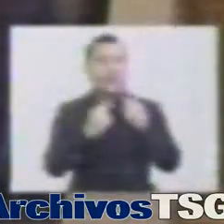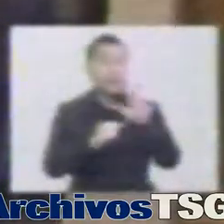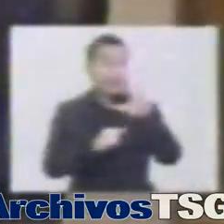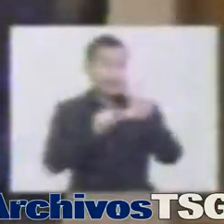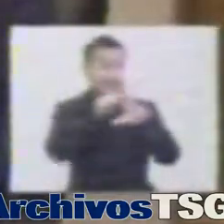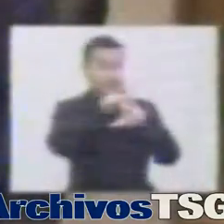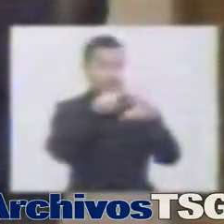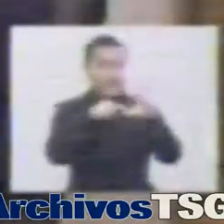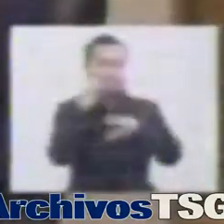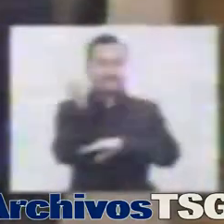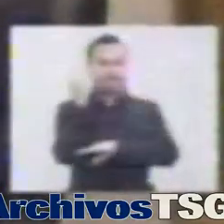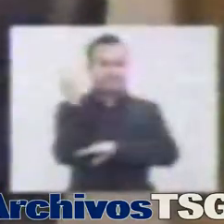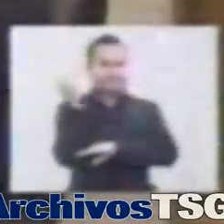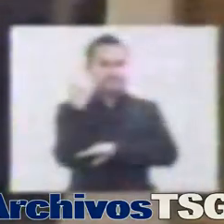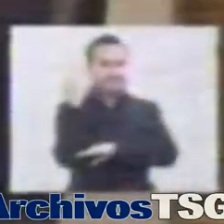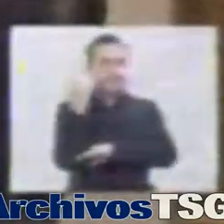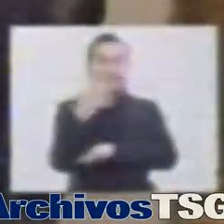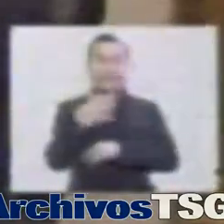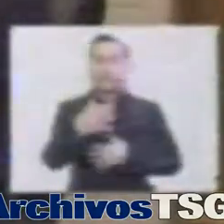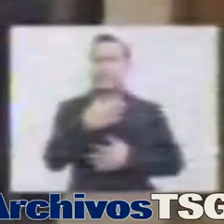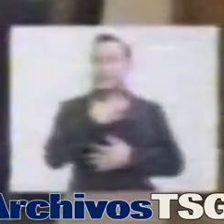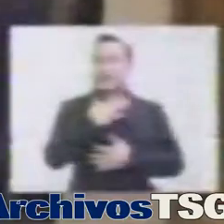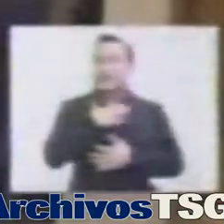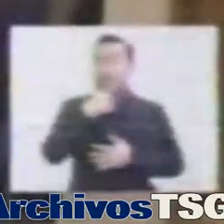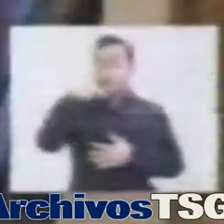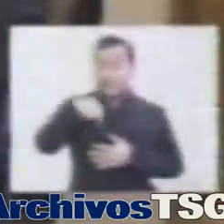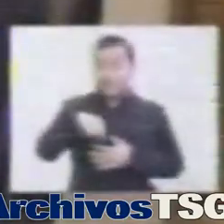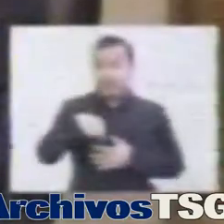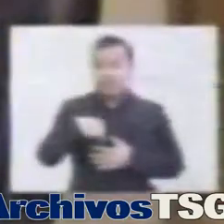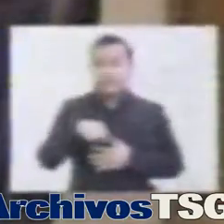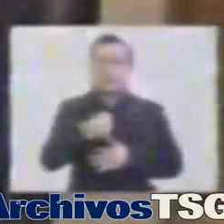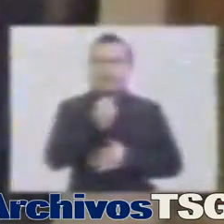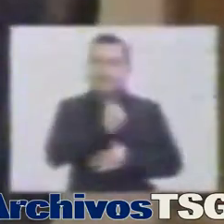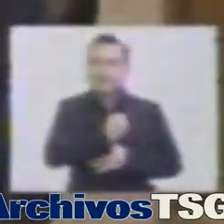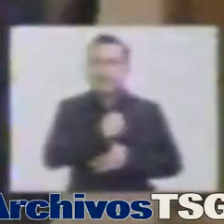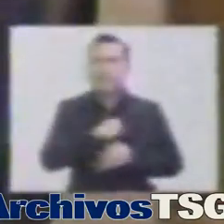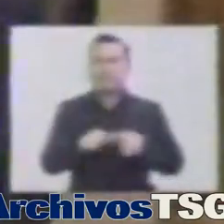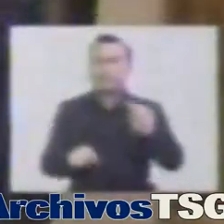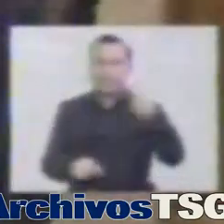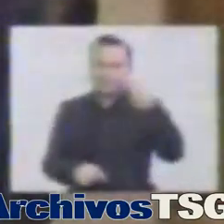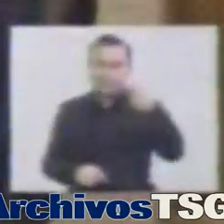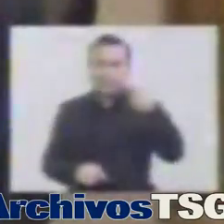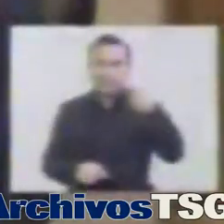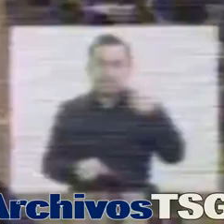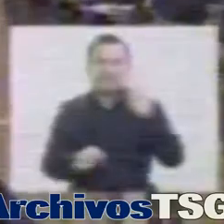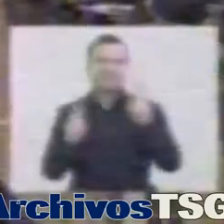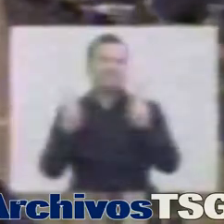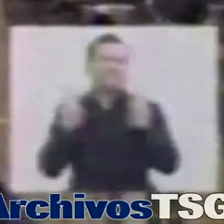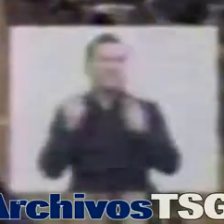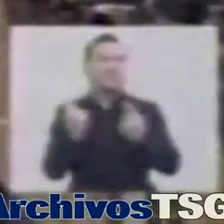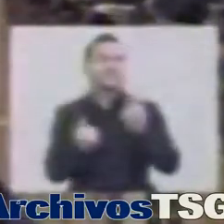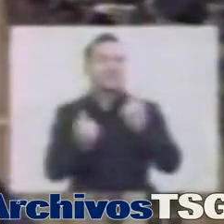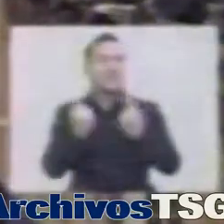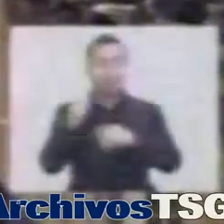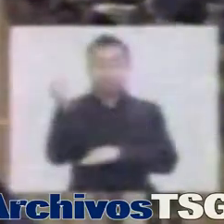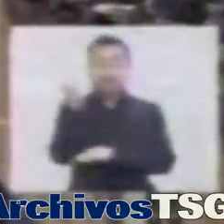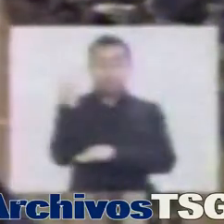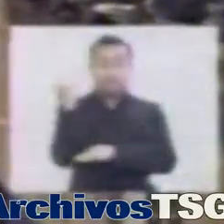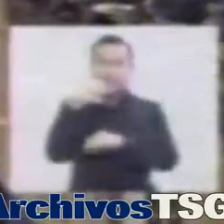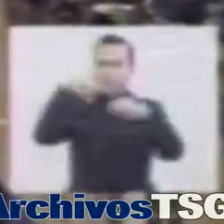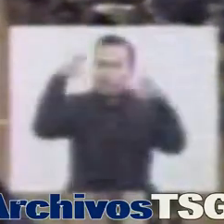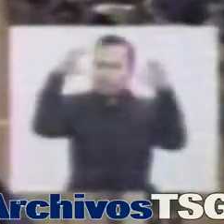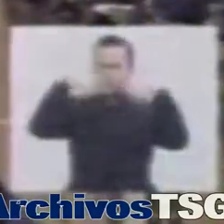digamos, emergencias o tres crisis que tenemos encima. Una es la crisis de las lluvias.